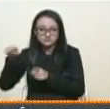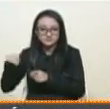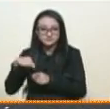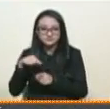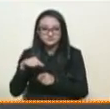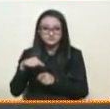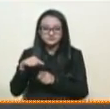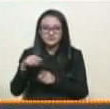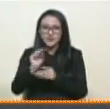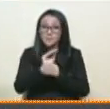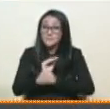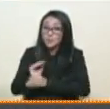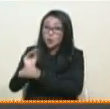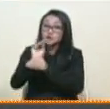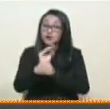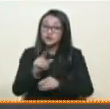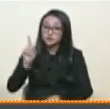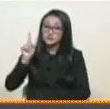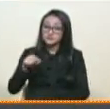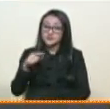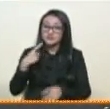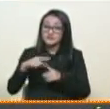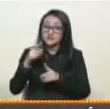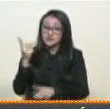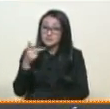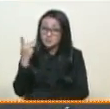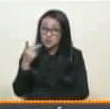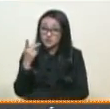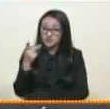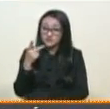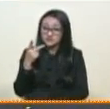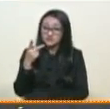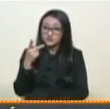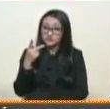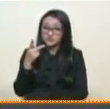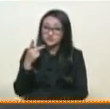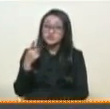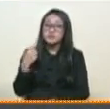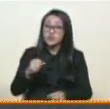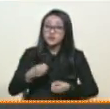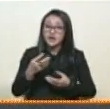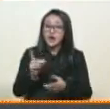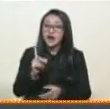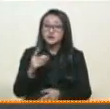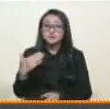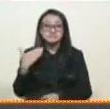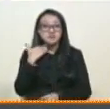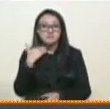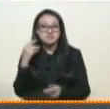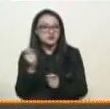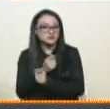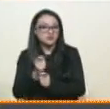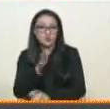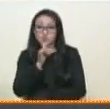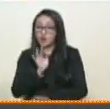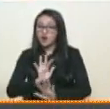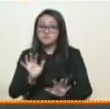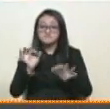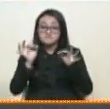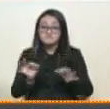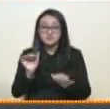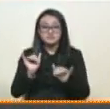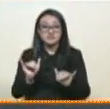por los distintos actores políticos, para que luego, cuando se va a producir, puedas tener la garantía de que no sufrió modificaciones desde el momento en que